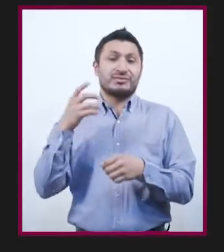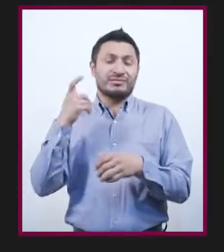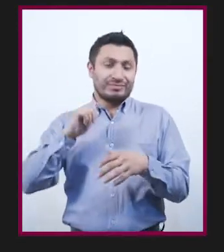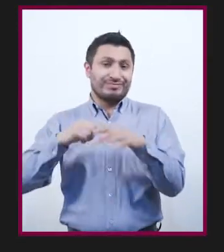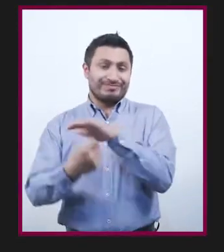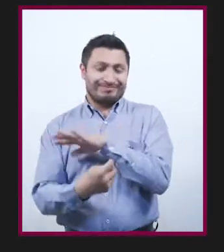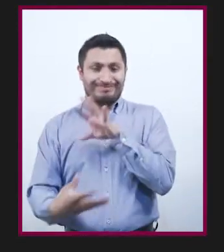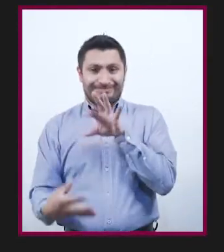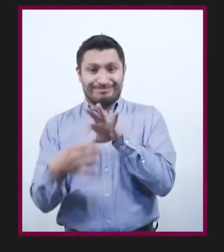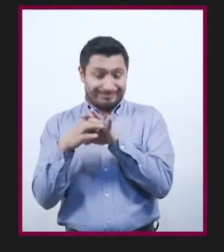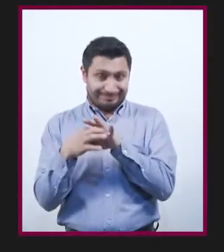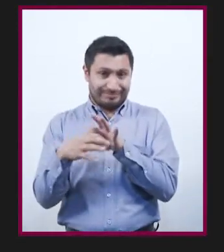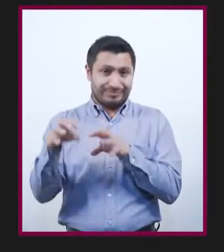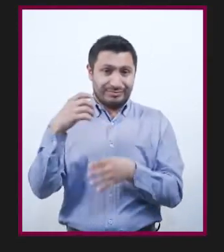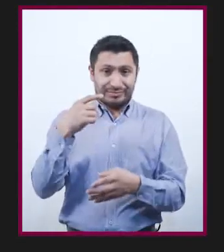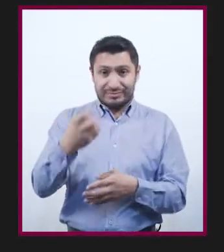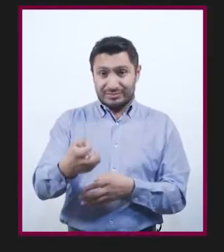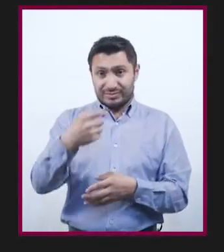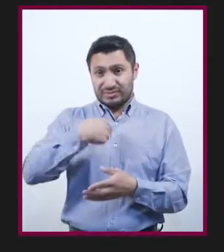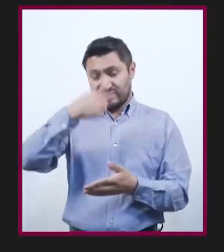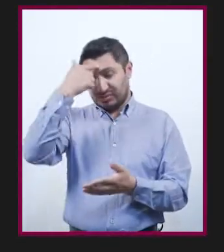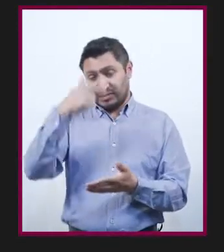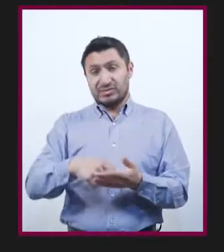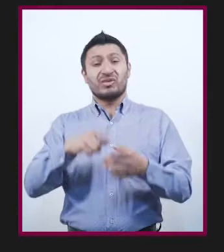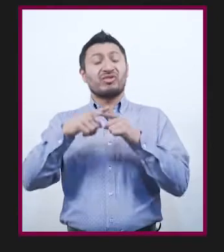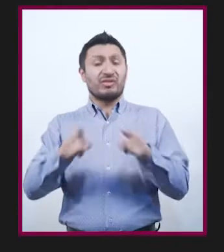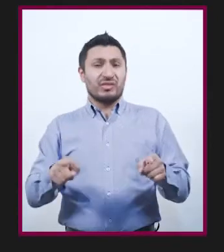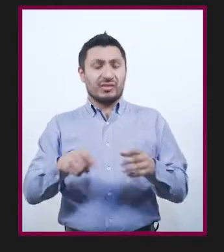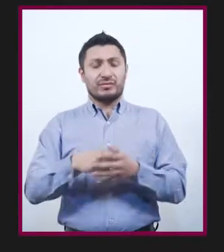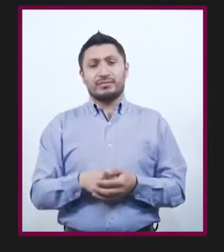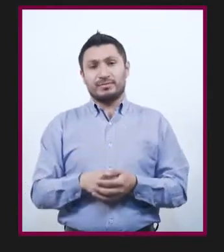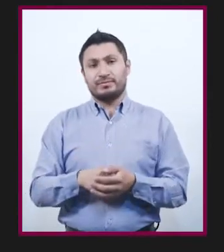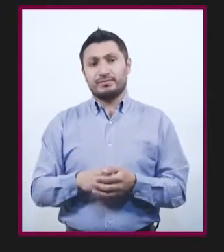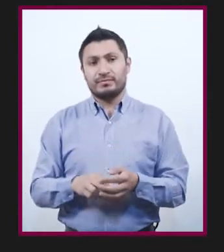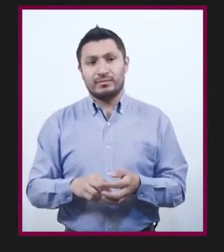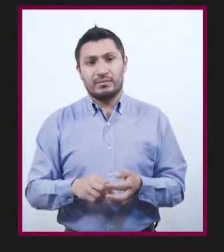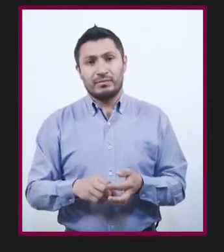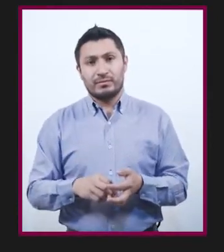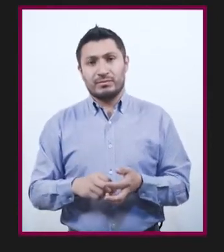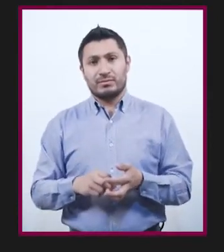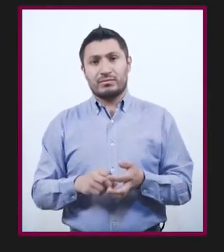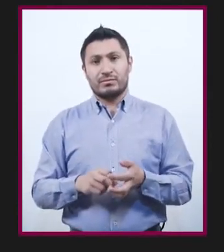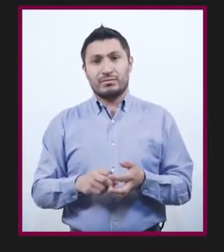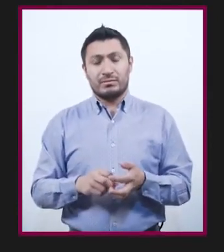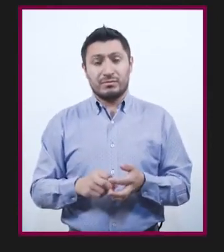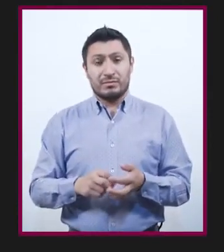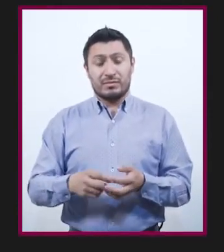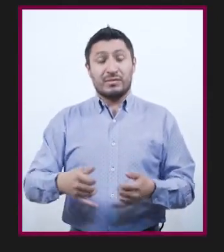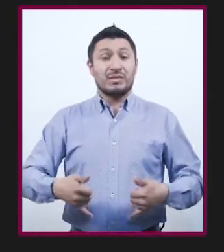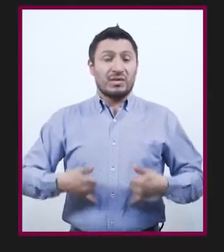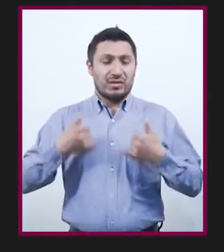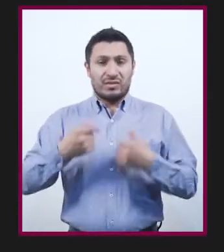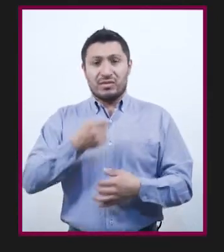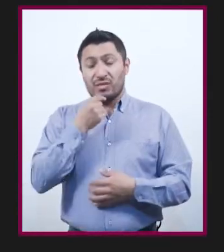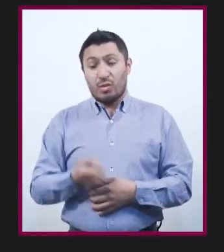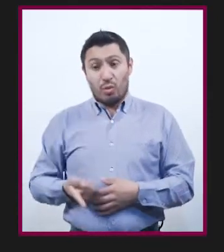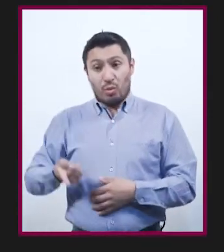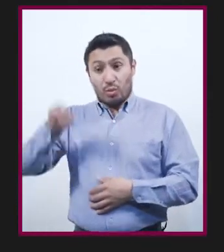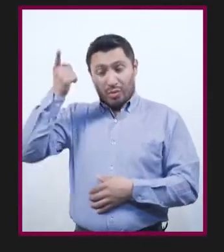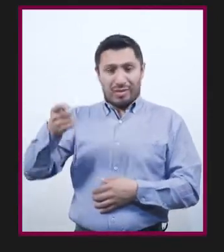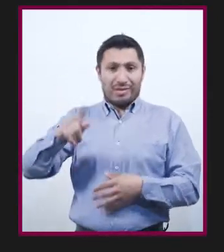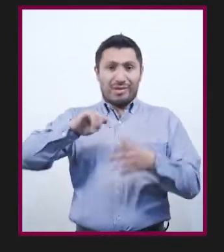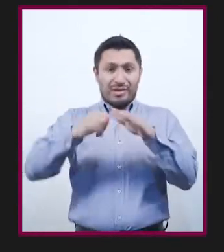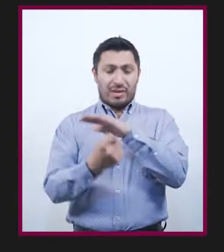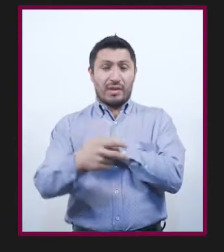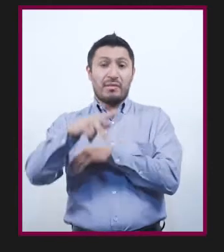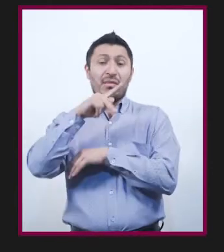tecnología. Entonces yo creo que esa sería como otra diferencia, de que esta juventud está creciendo con más tecnología y la de nuestros padres y